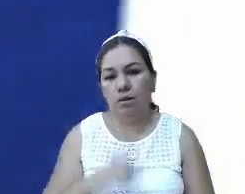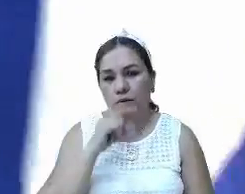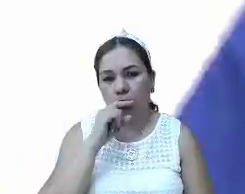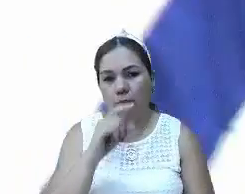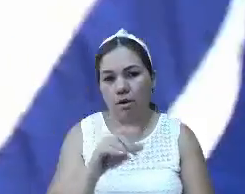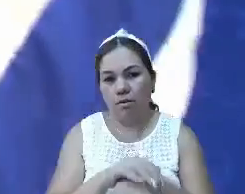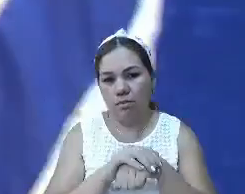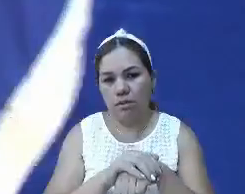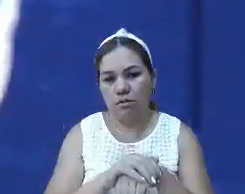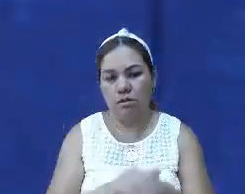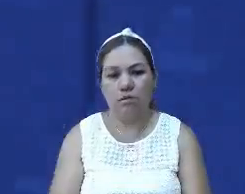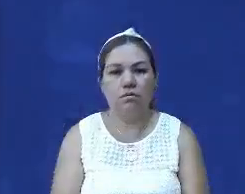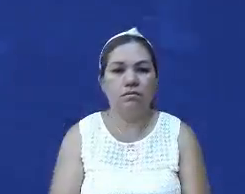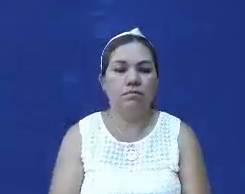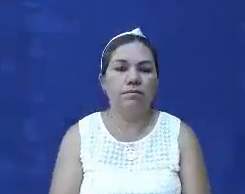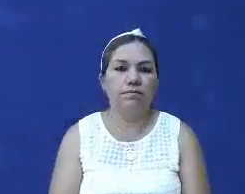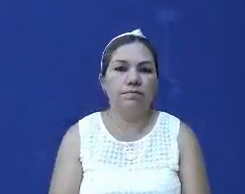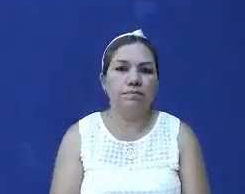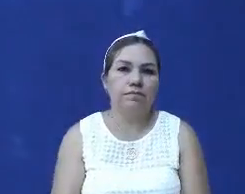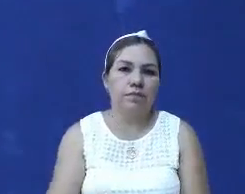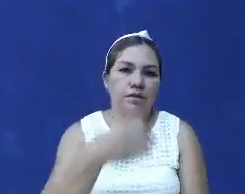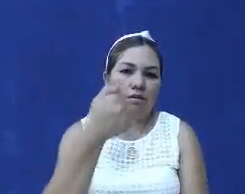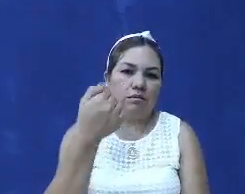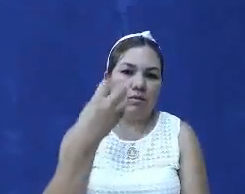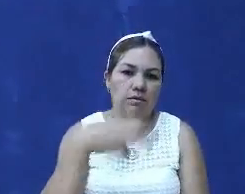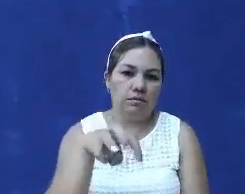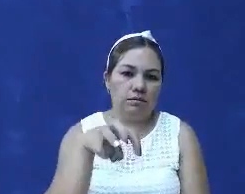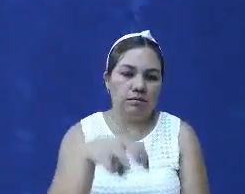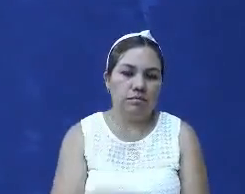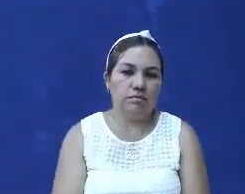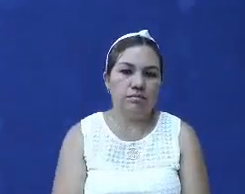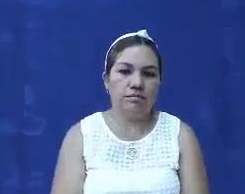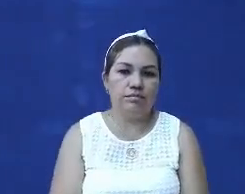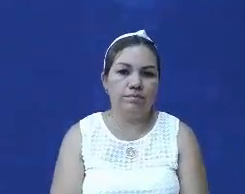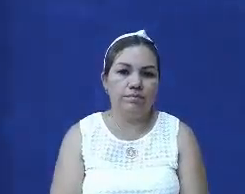Aleluya. ¿Cuántos dicen amén?